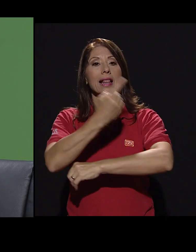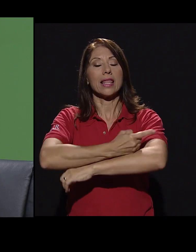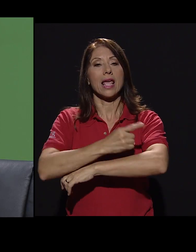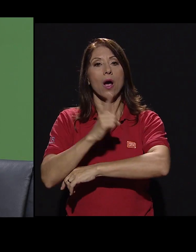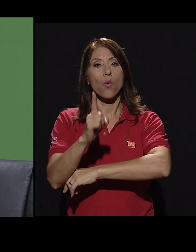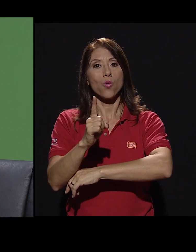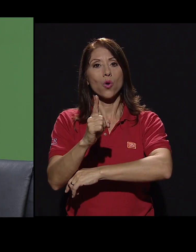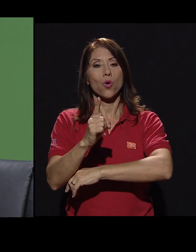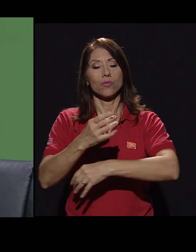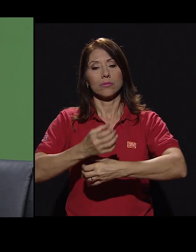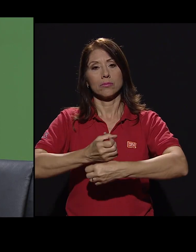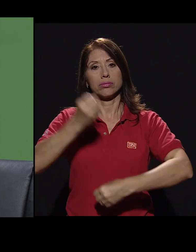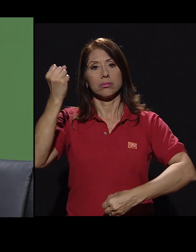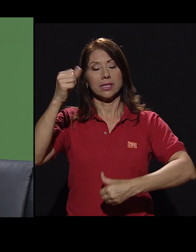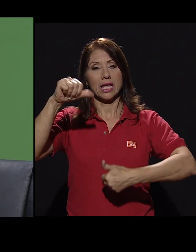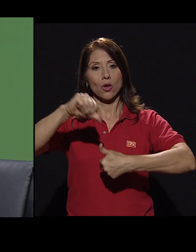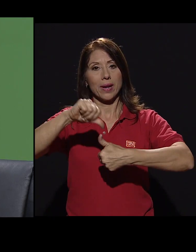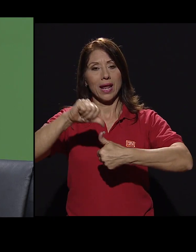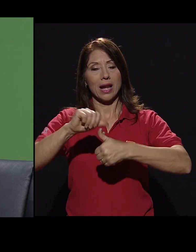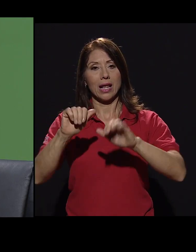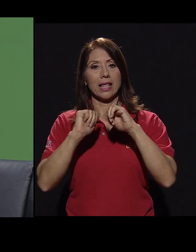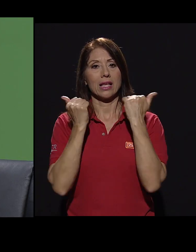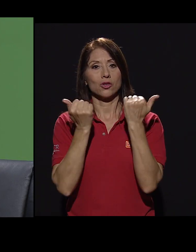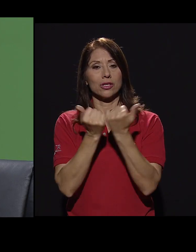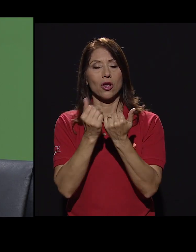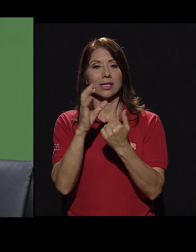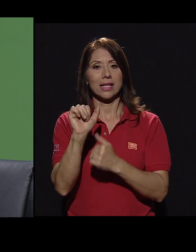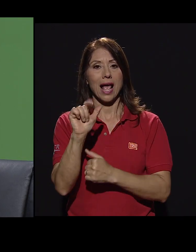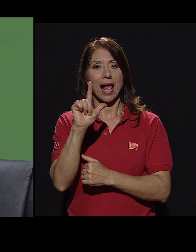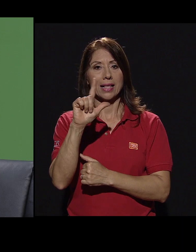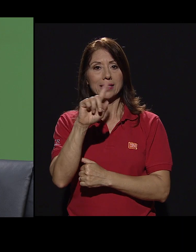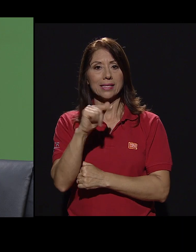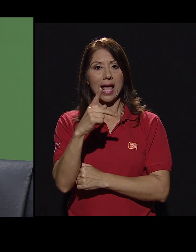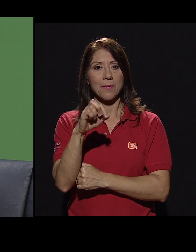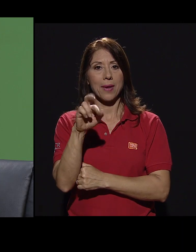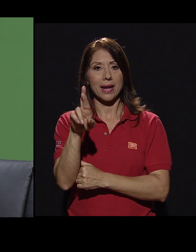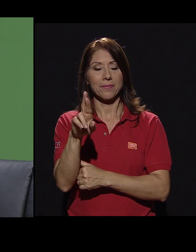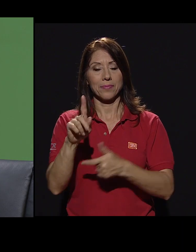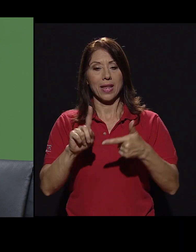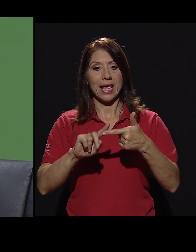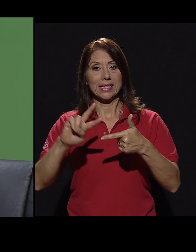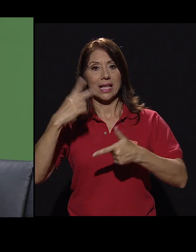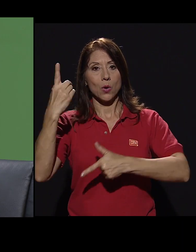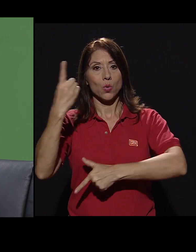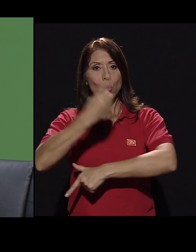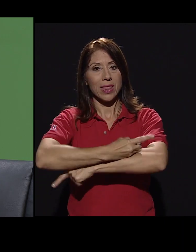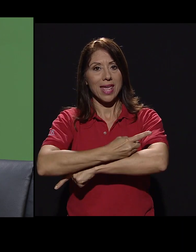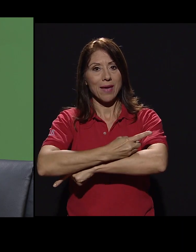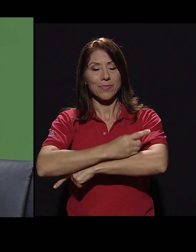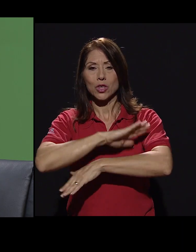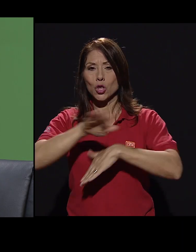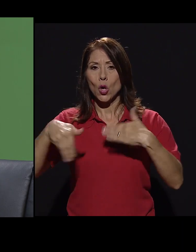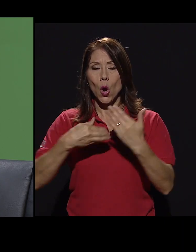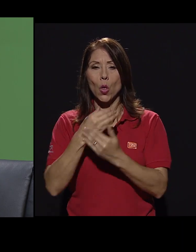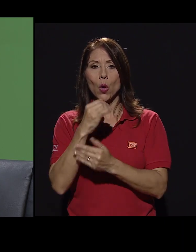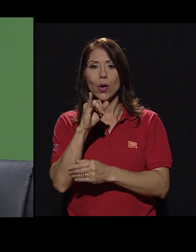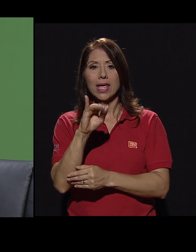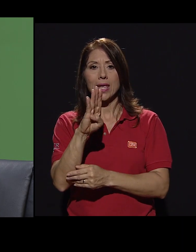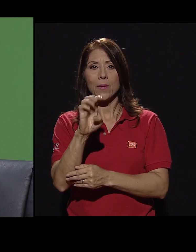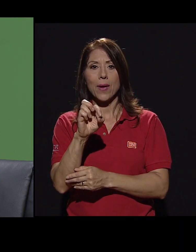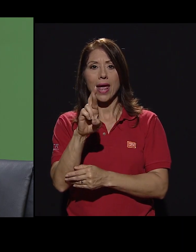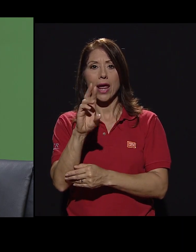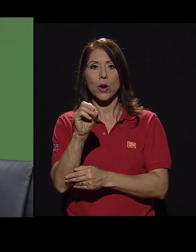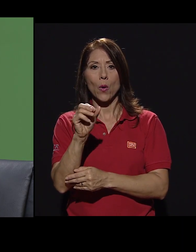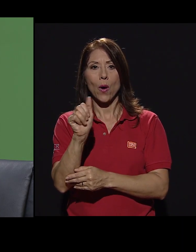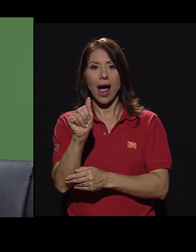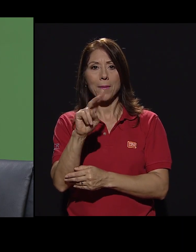La confederación centroamericana De asociaciones de Alzheimer Y en el segundo día Todo de Iberoamérica Es decir